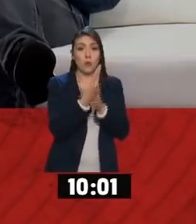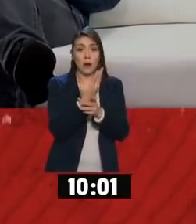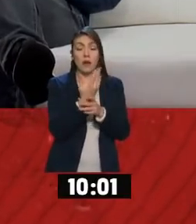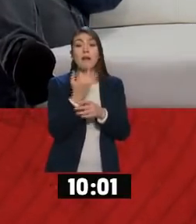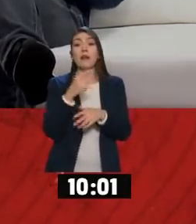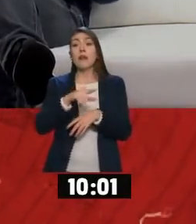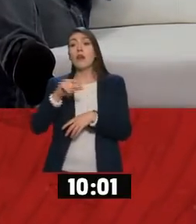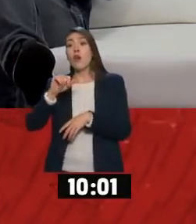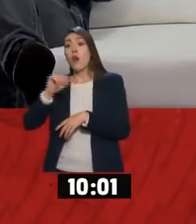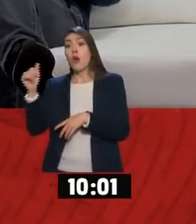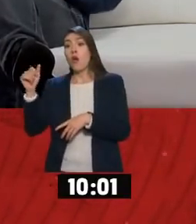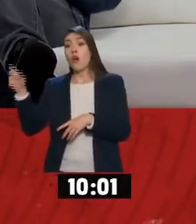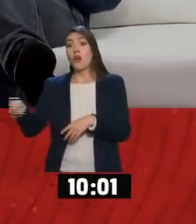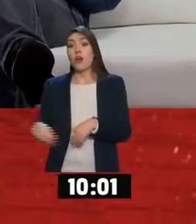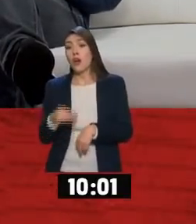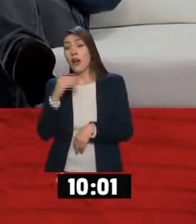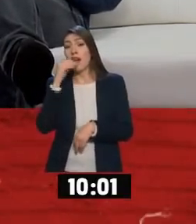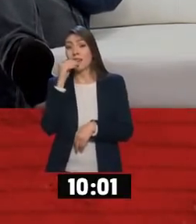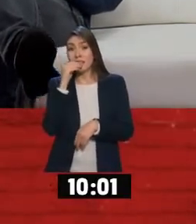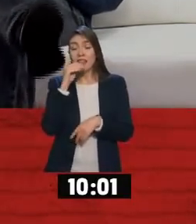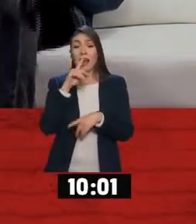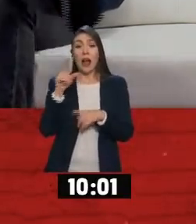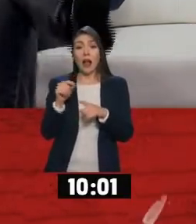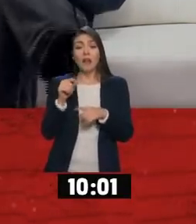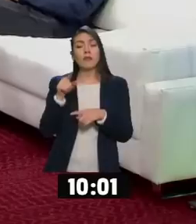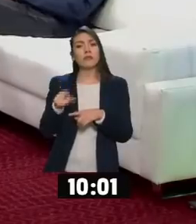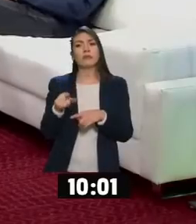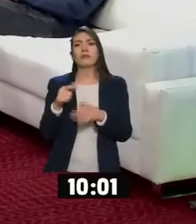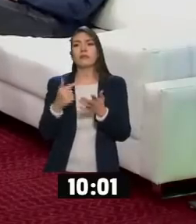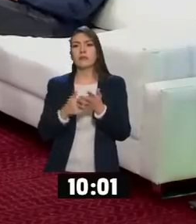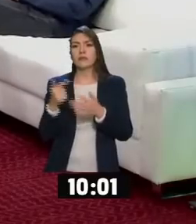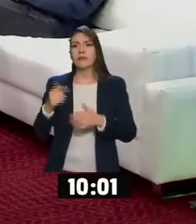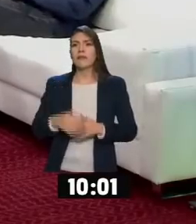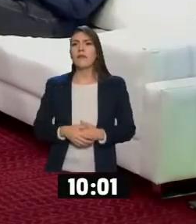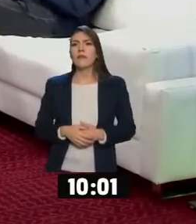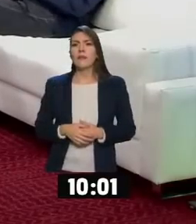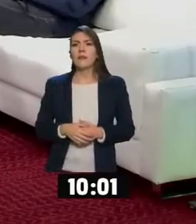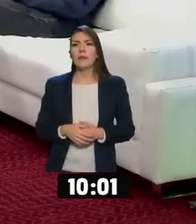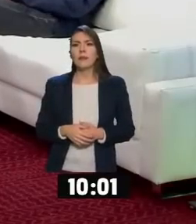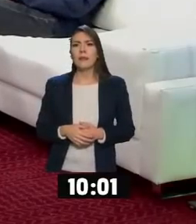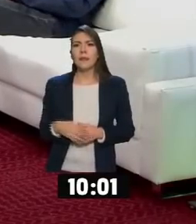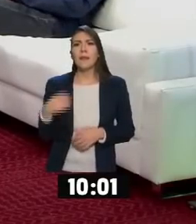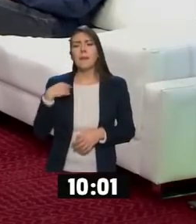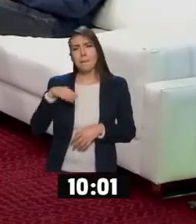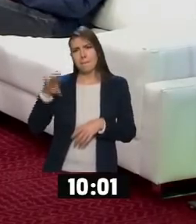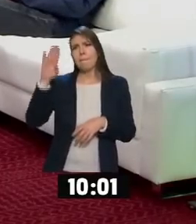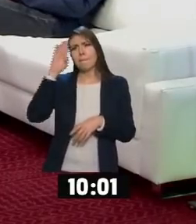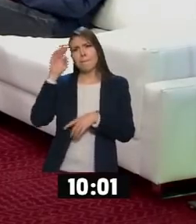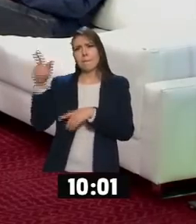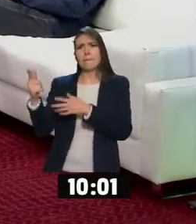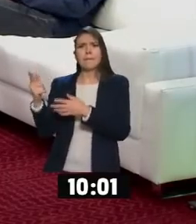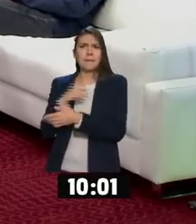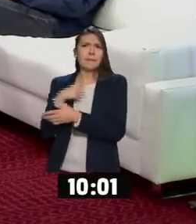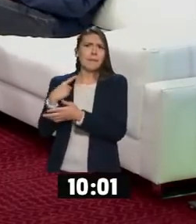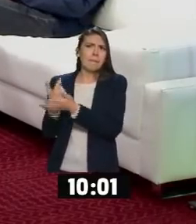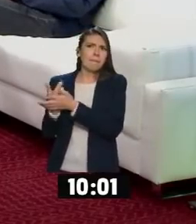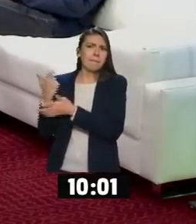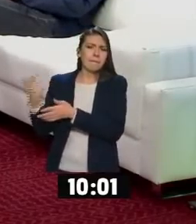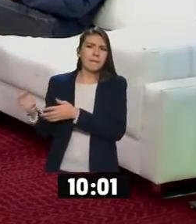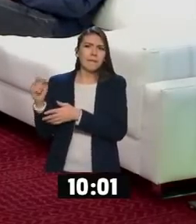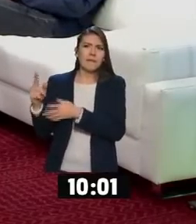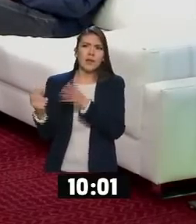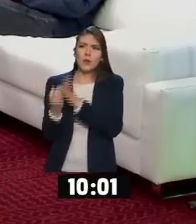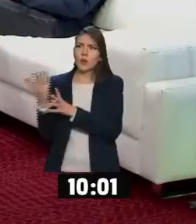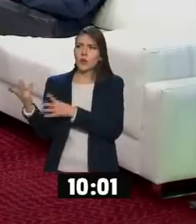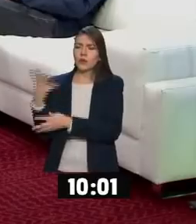le corresponde, considérese como un... Pues yo pensé que le iban a cobrar todavía no se define si se lo van a, se lo van a hacer, pero pues